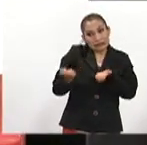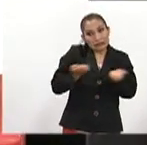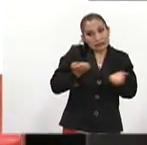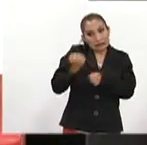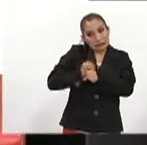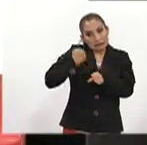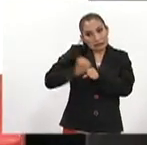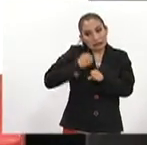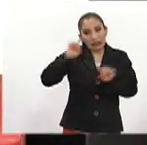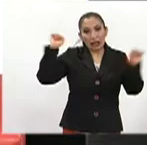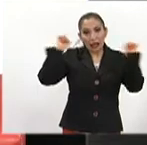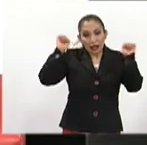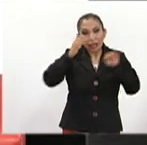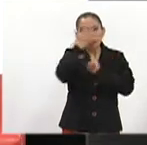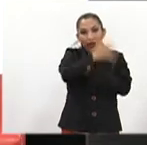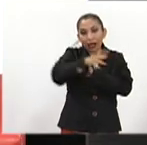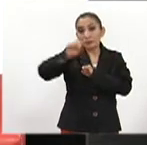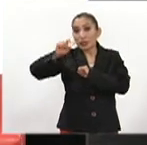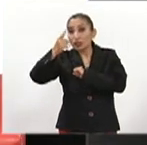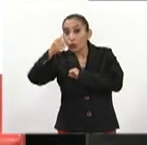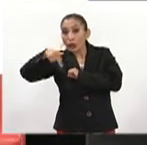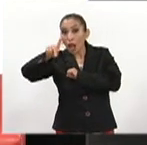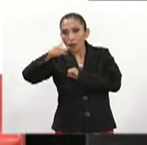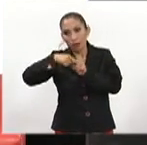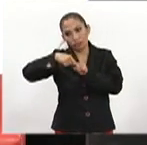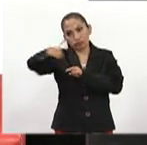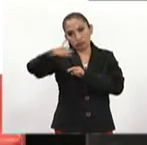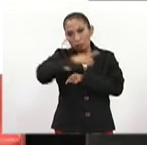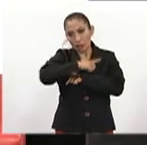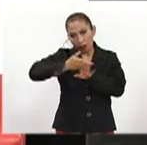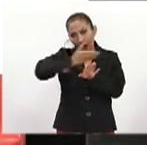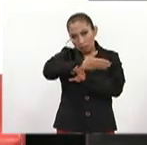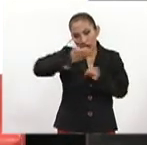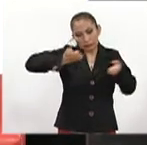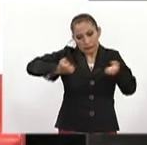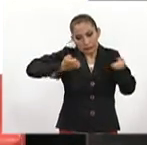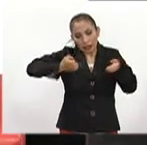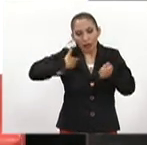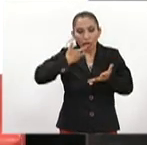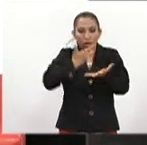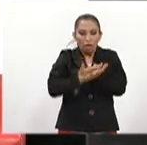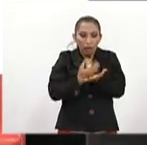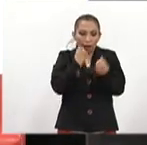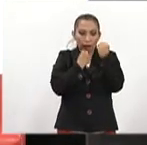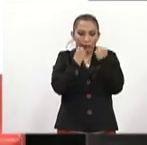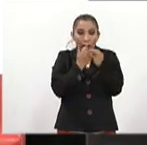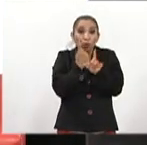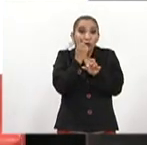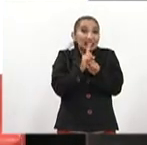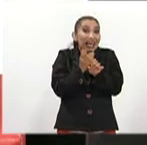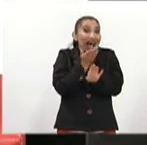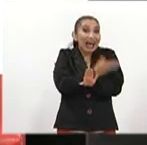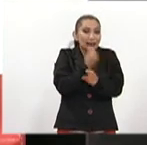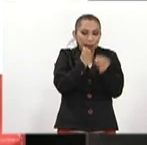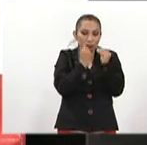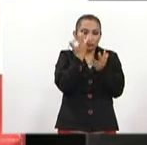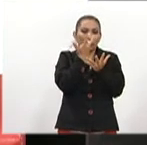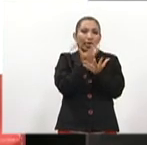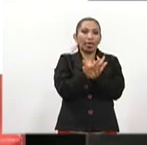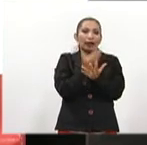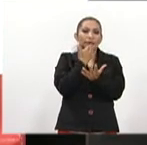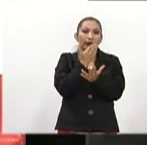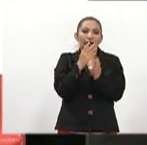ya en las carreras de 10 y 21 kilómetros, y sobre todo pues que descansen y se alimenten bien un día antes. También